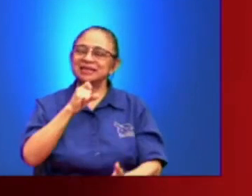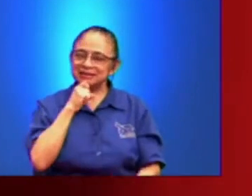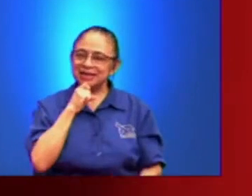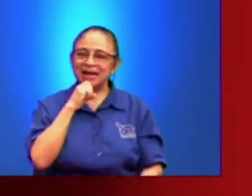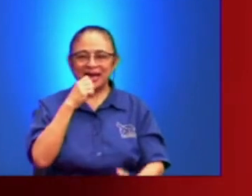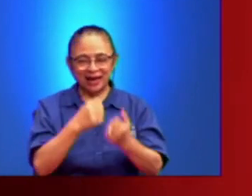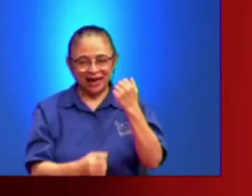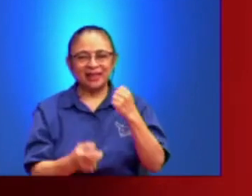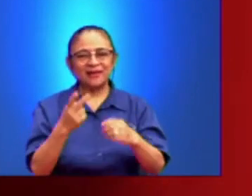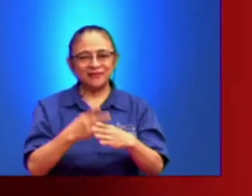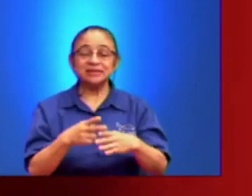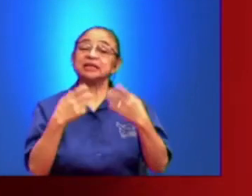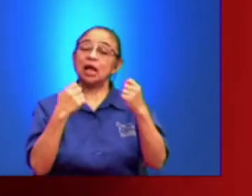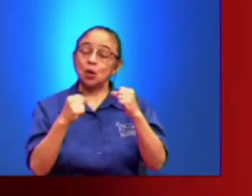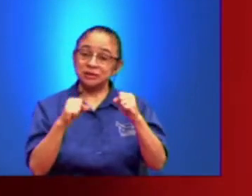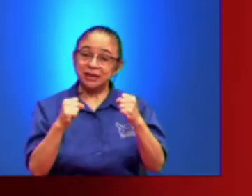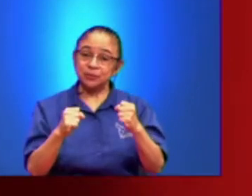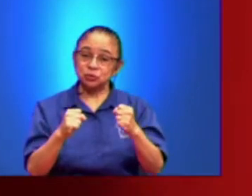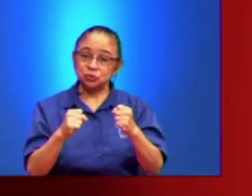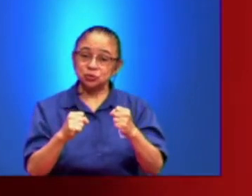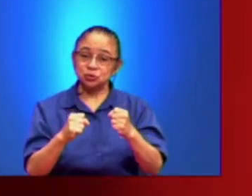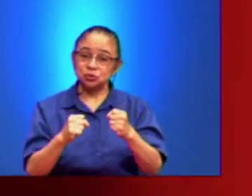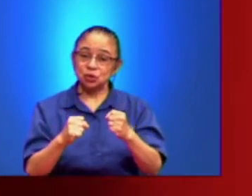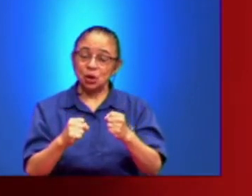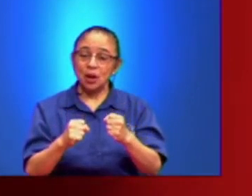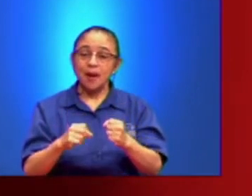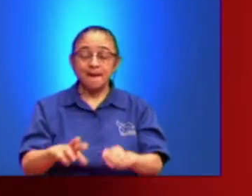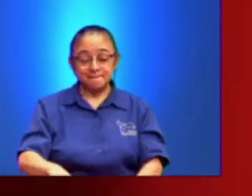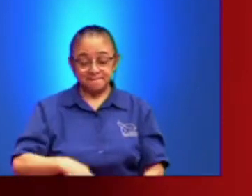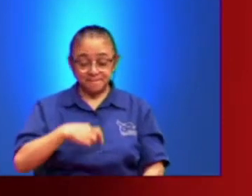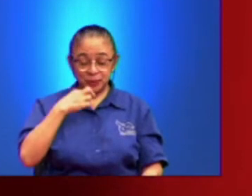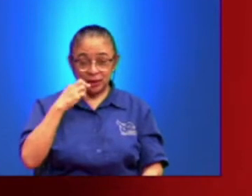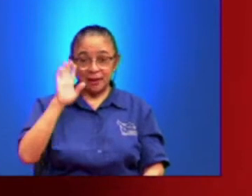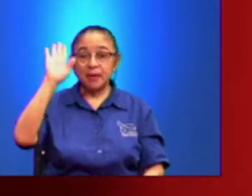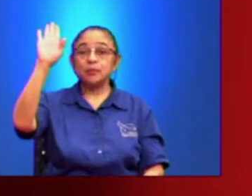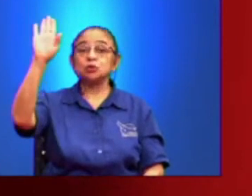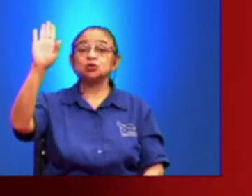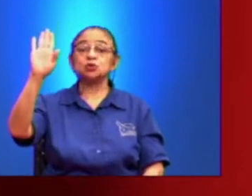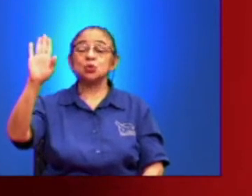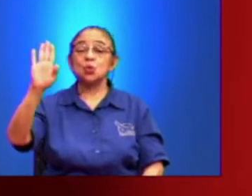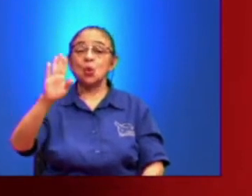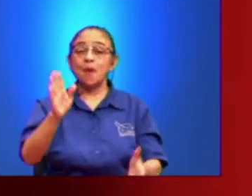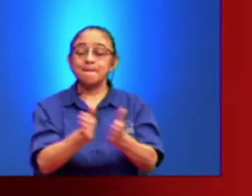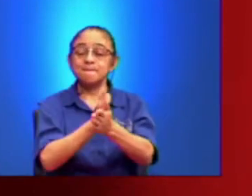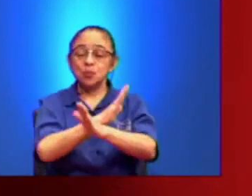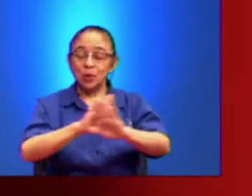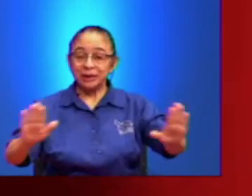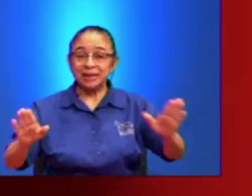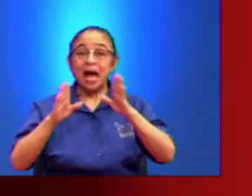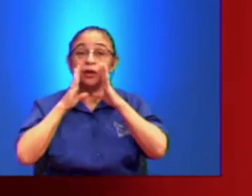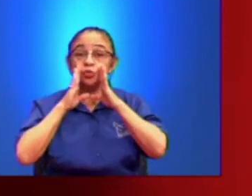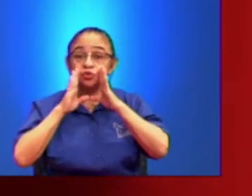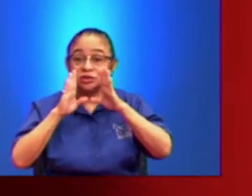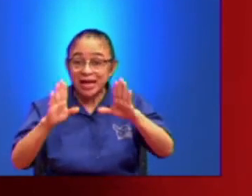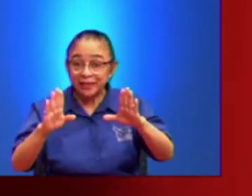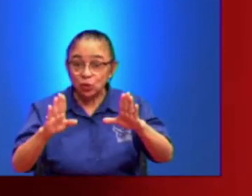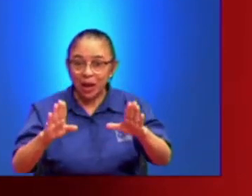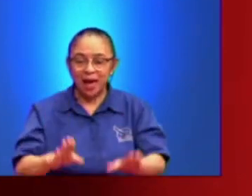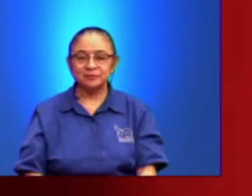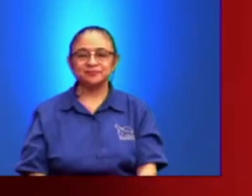cada vez que estáis mi muerte proclamase anuncia es cata gelais